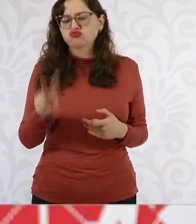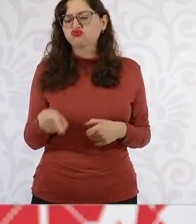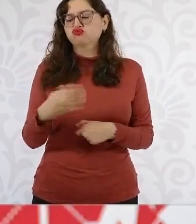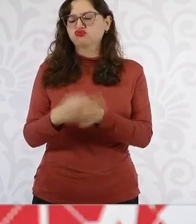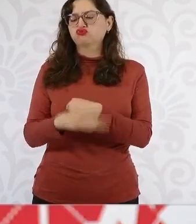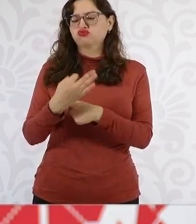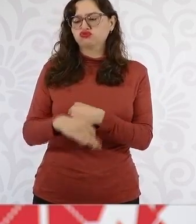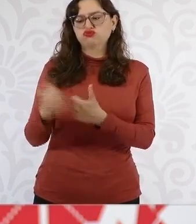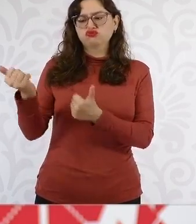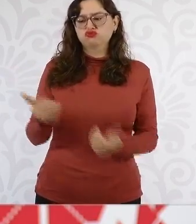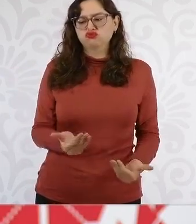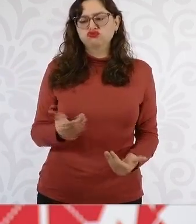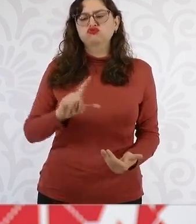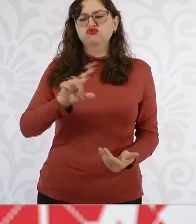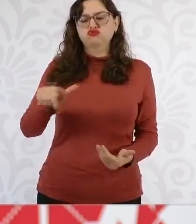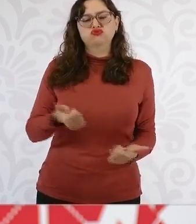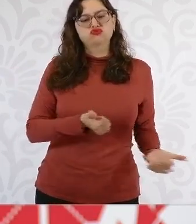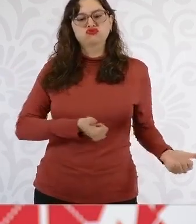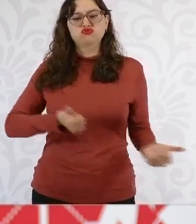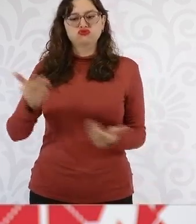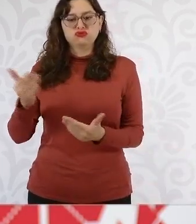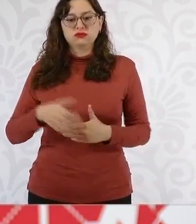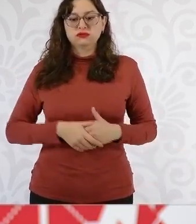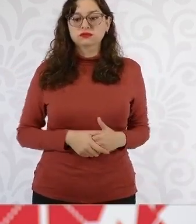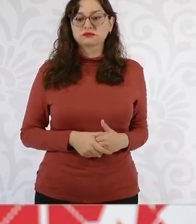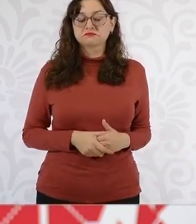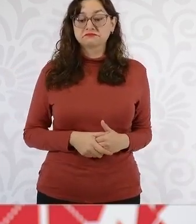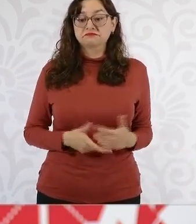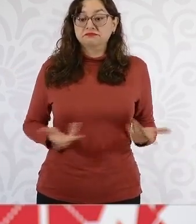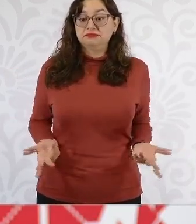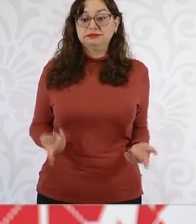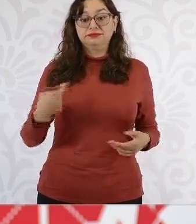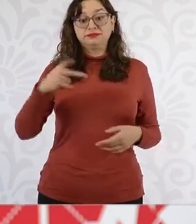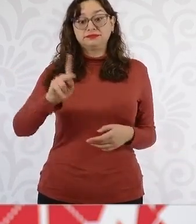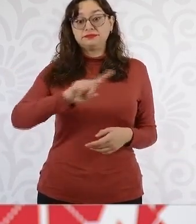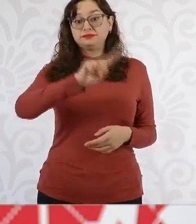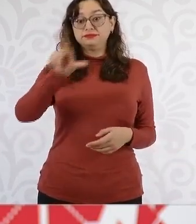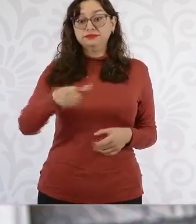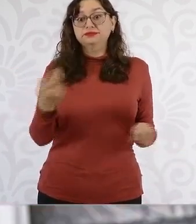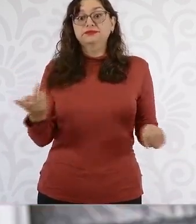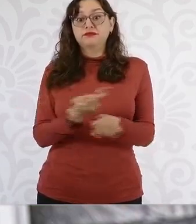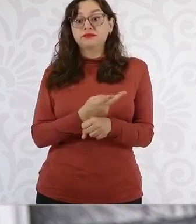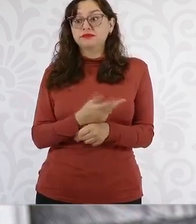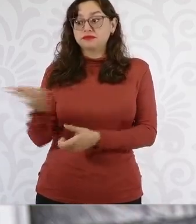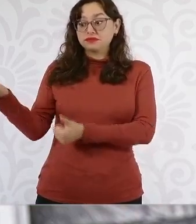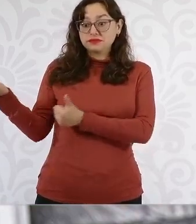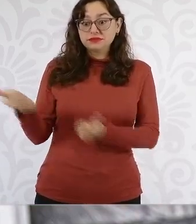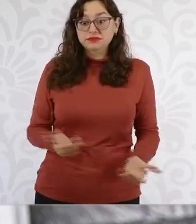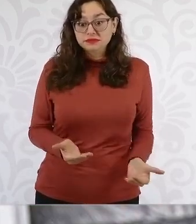esa es una importación temporal. ¿Por qué se les va a retirar su patente y las autoridades pues van a actuar en